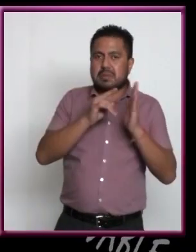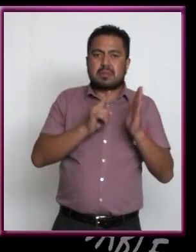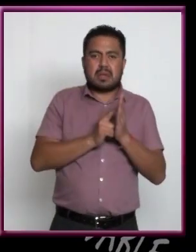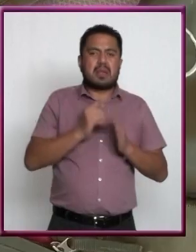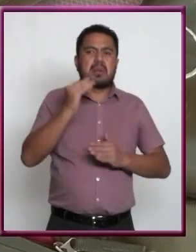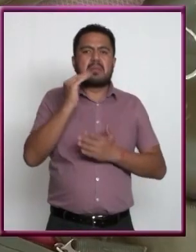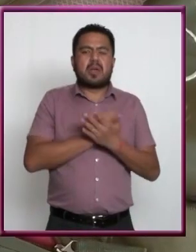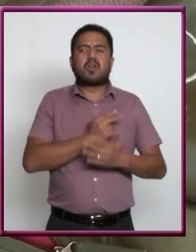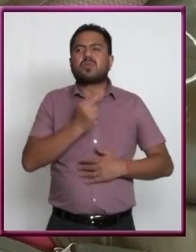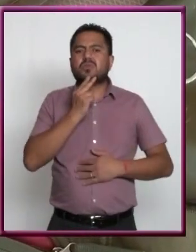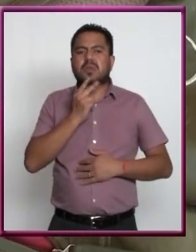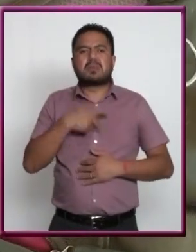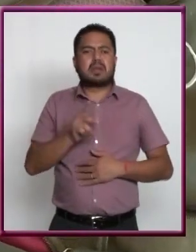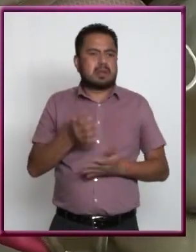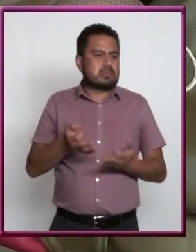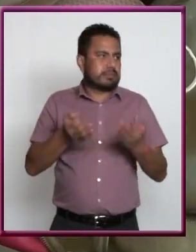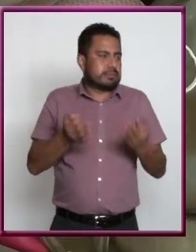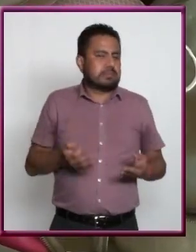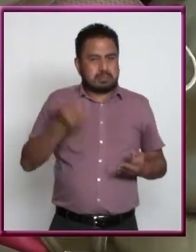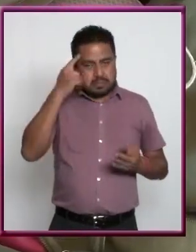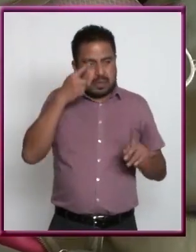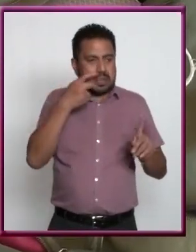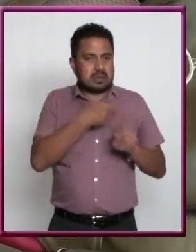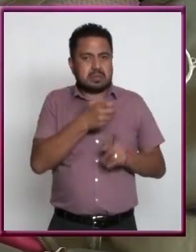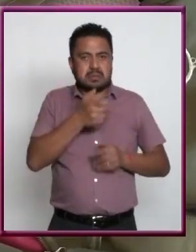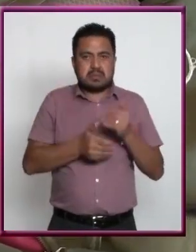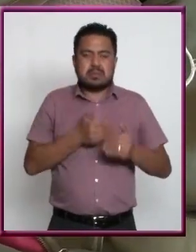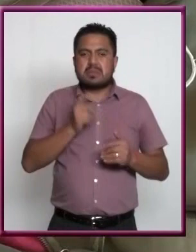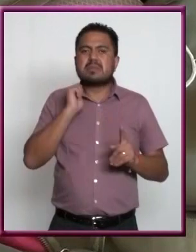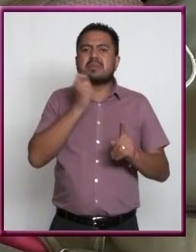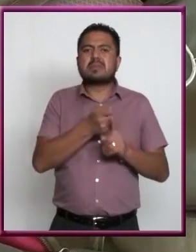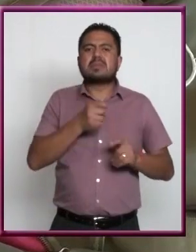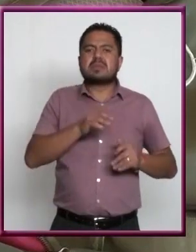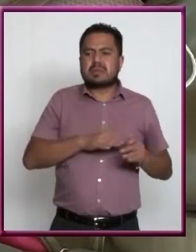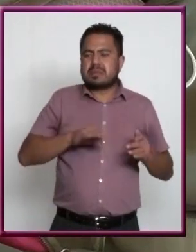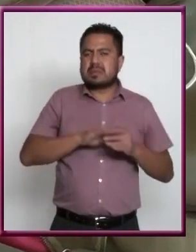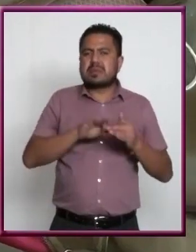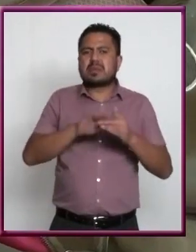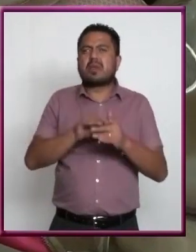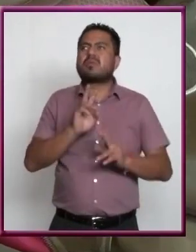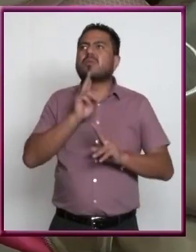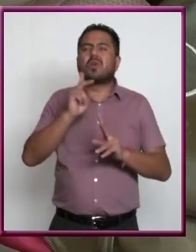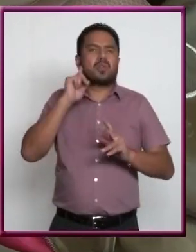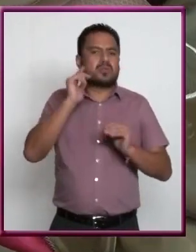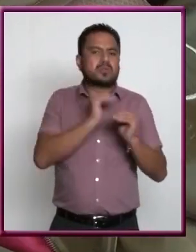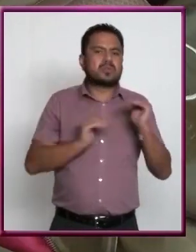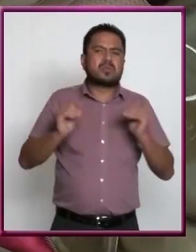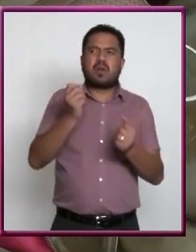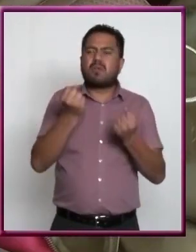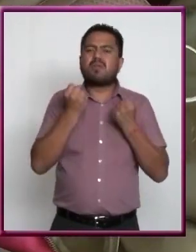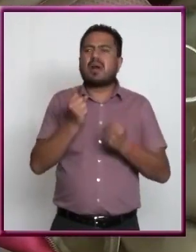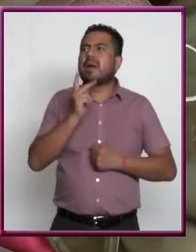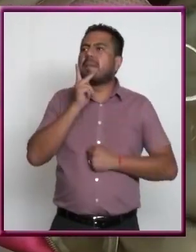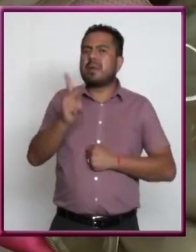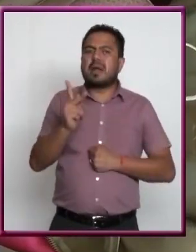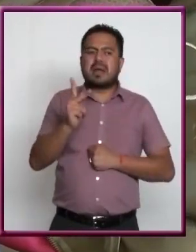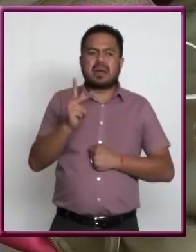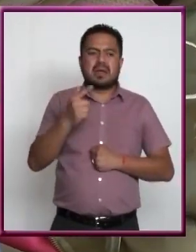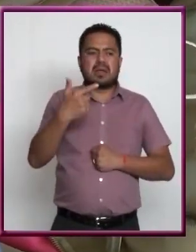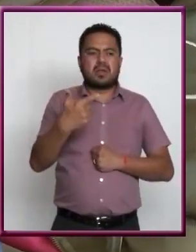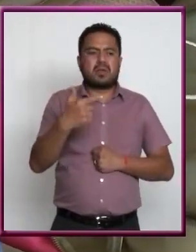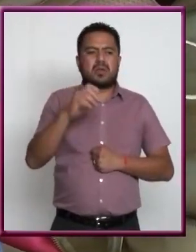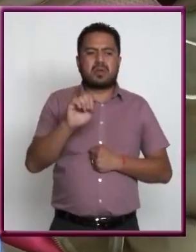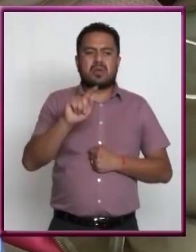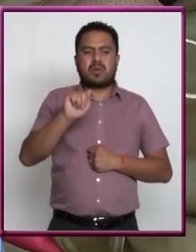método poco usual pero efectivo para ese momento. Se trata de repetir en voz alta y con fuerza la palabra